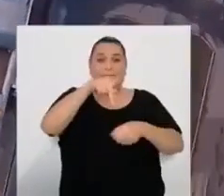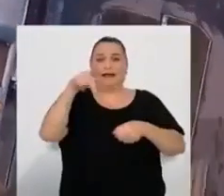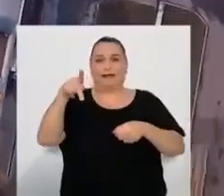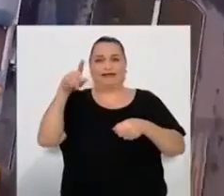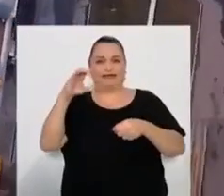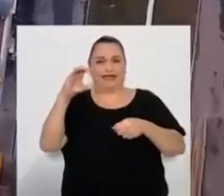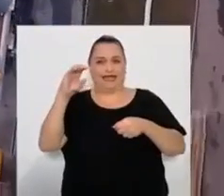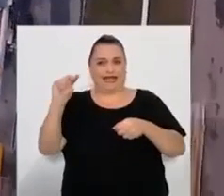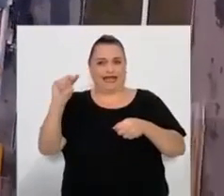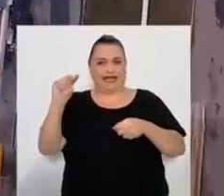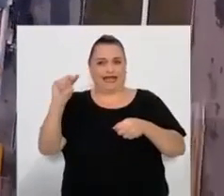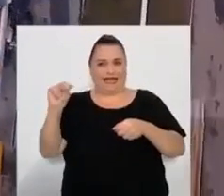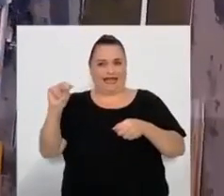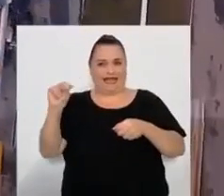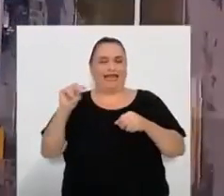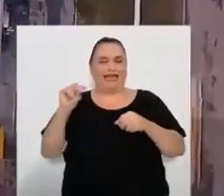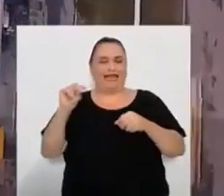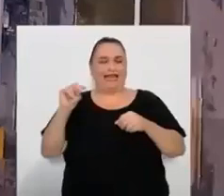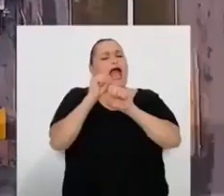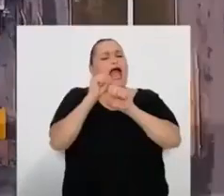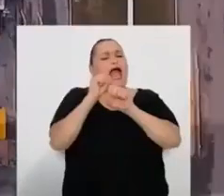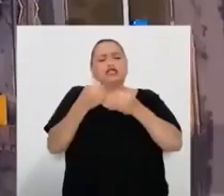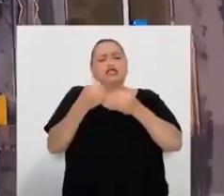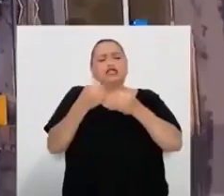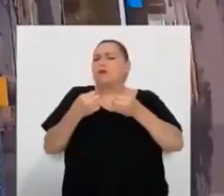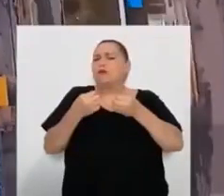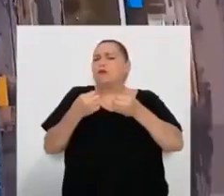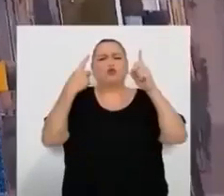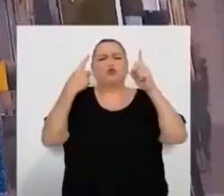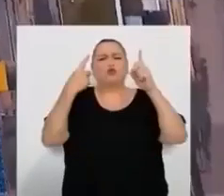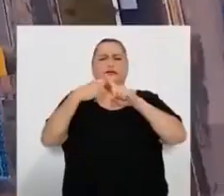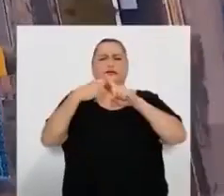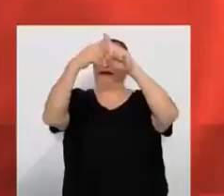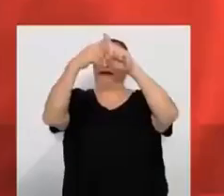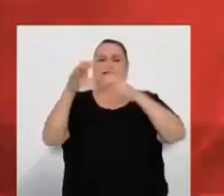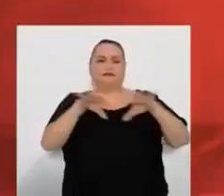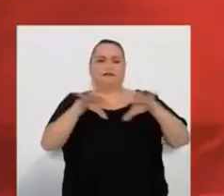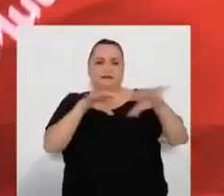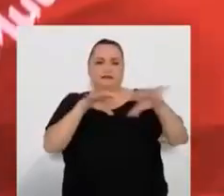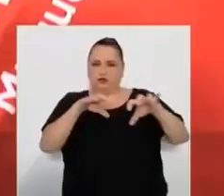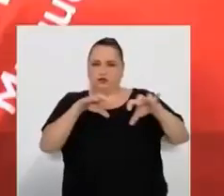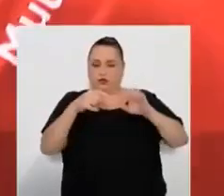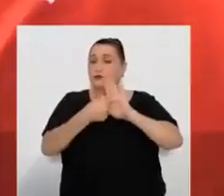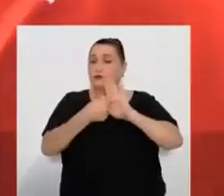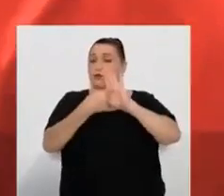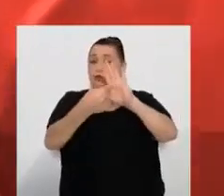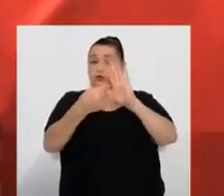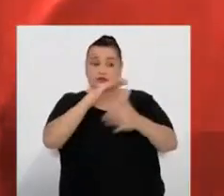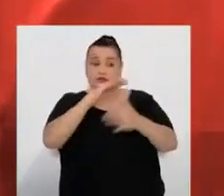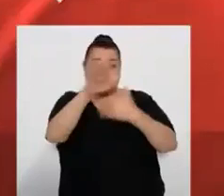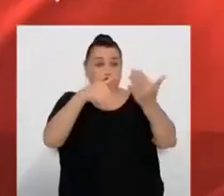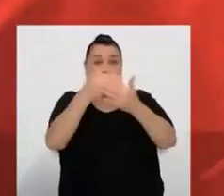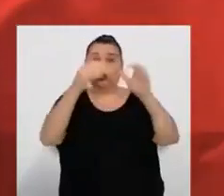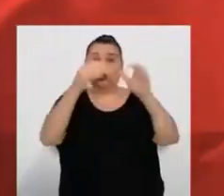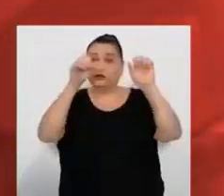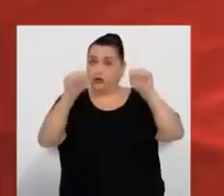del PPCN, ejecutando múltiples acciones que demuestran que todos podemos trabajar en acciones climáticas